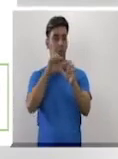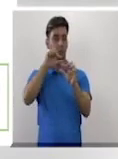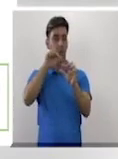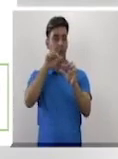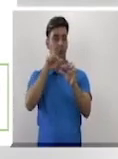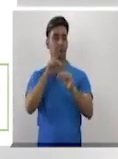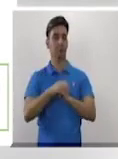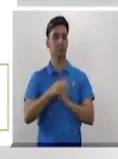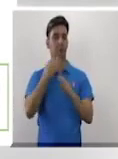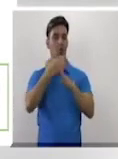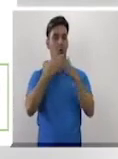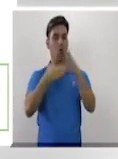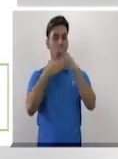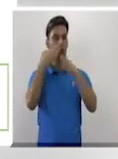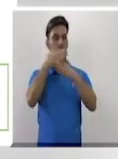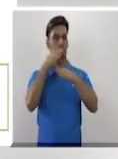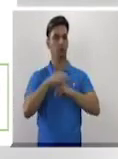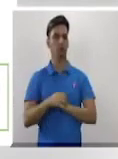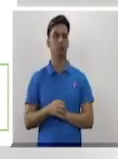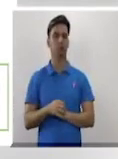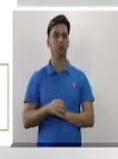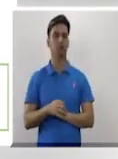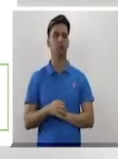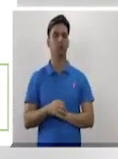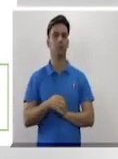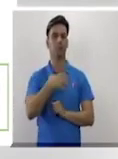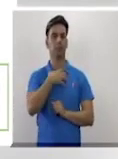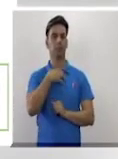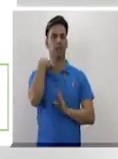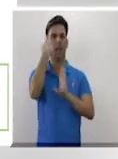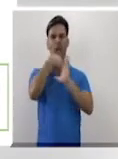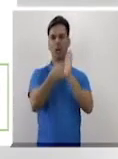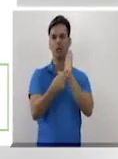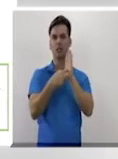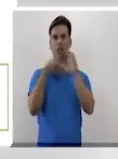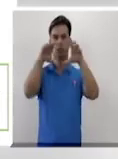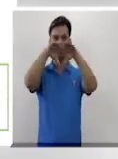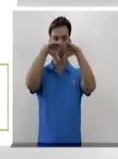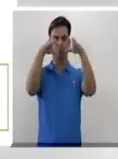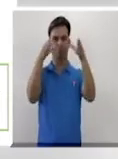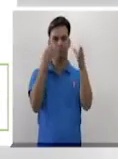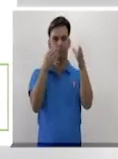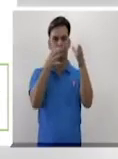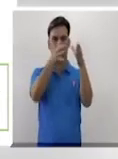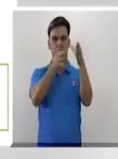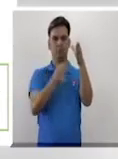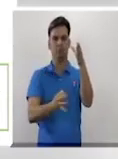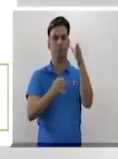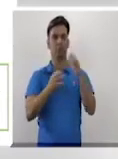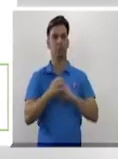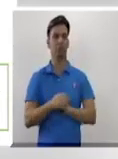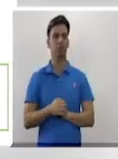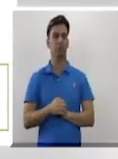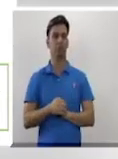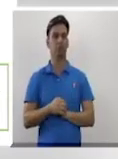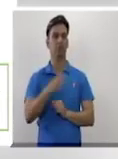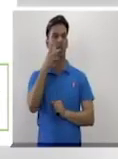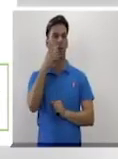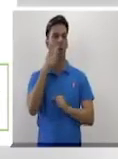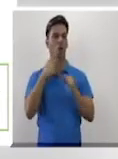compuesto por una semiesfera y un cilindro. La altura del tornillo es igual a la altura del